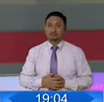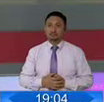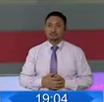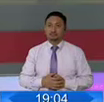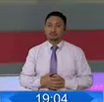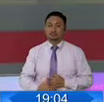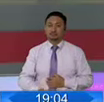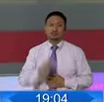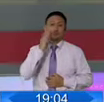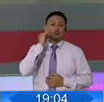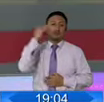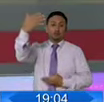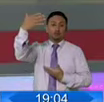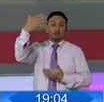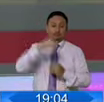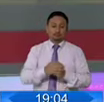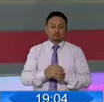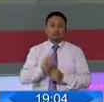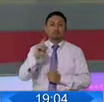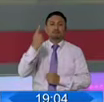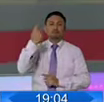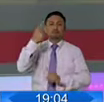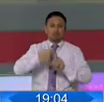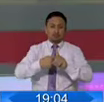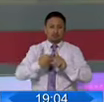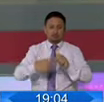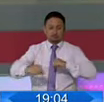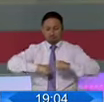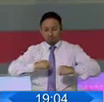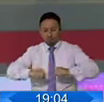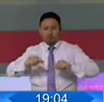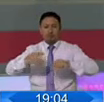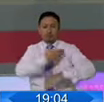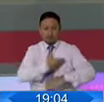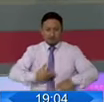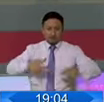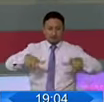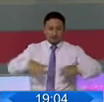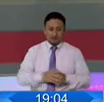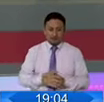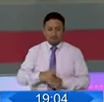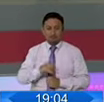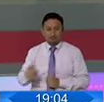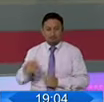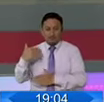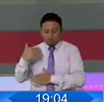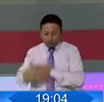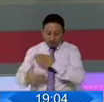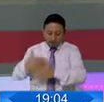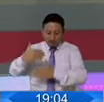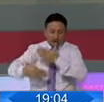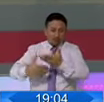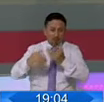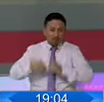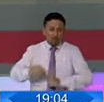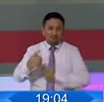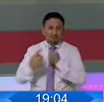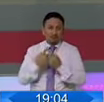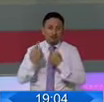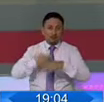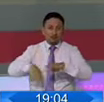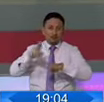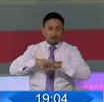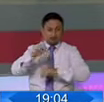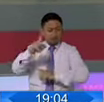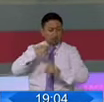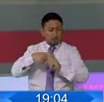Expertos políticos analizan el primer mes de gestión del presidente Lenín Moreno. Aseguran que los pasos que ha emprendido para extender un diálogo nacional son